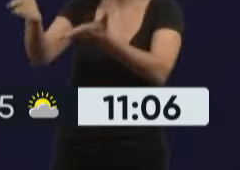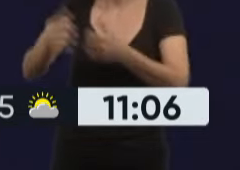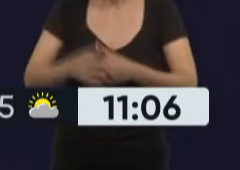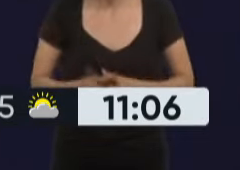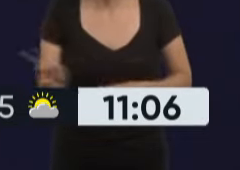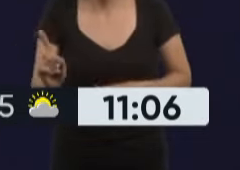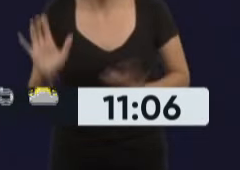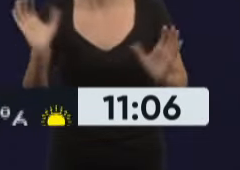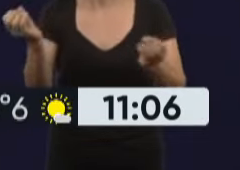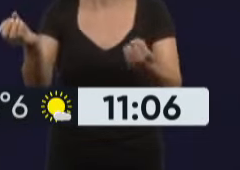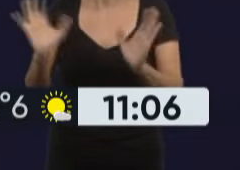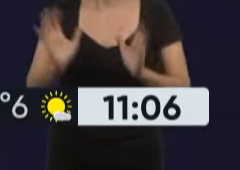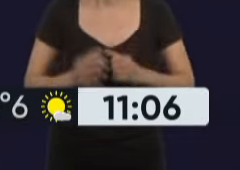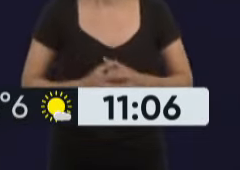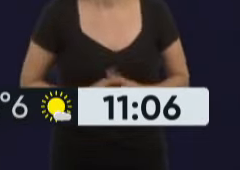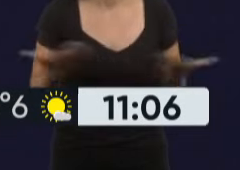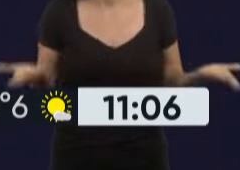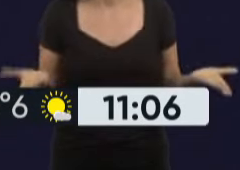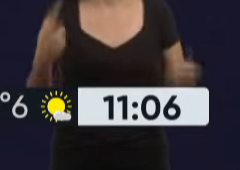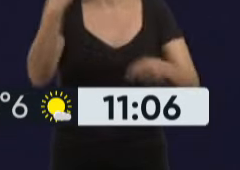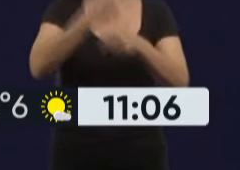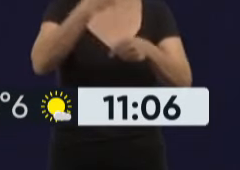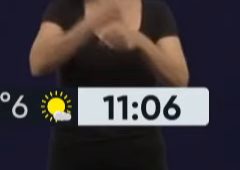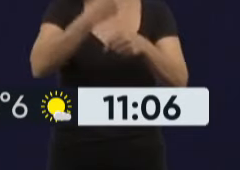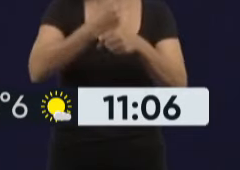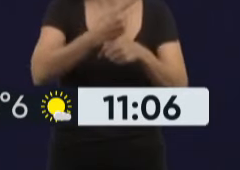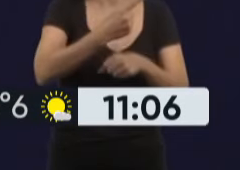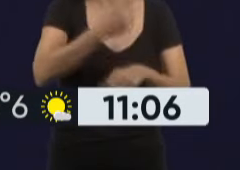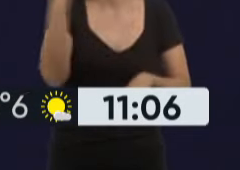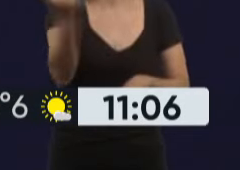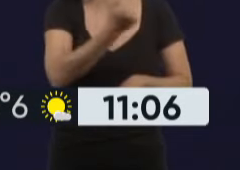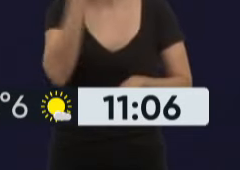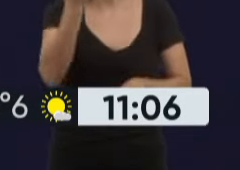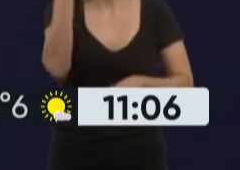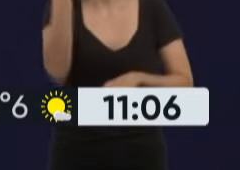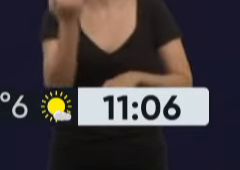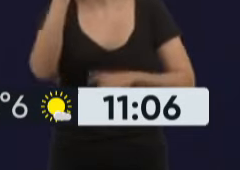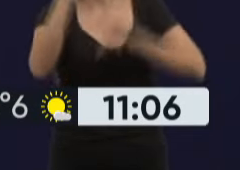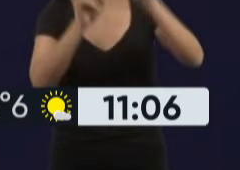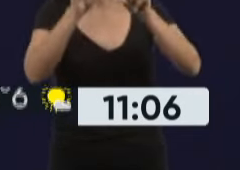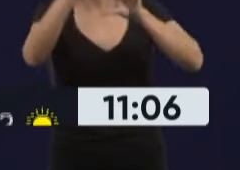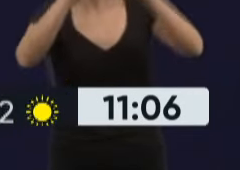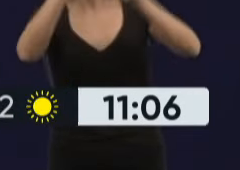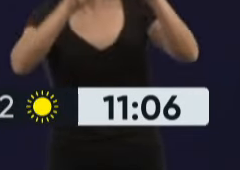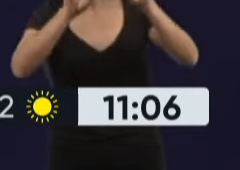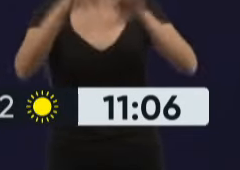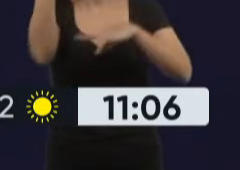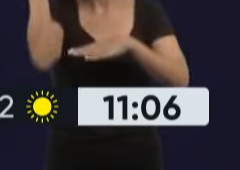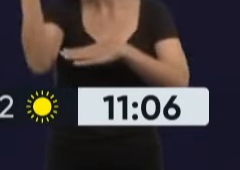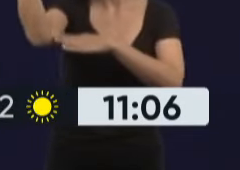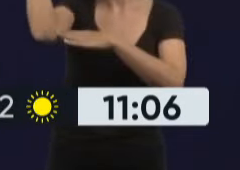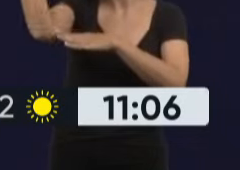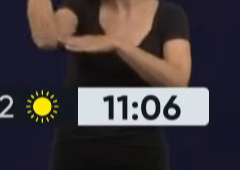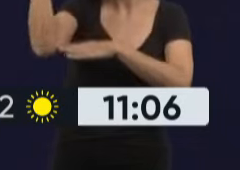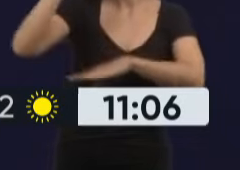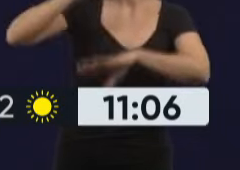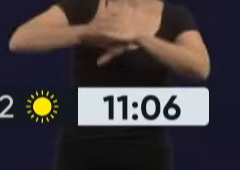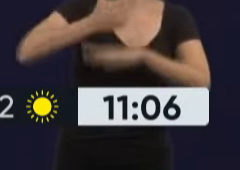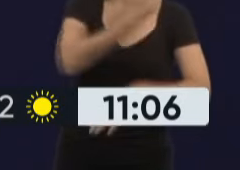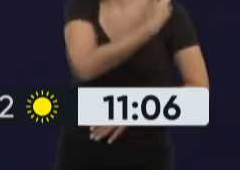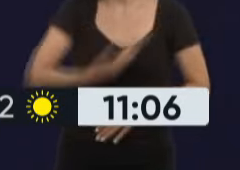No está bien bueno bueno en primer lugar destacar algunos puntos sobresalientes de lo que fue ayer la presentación del